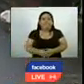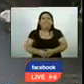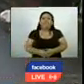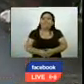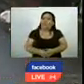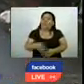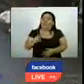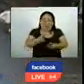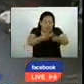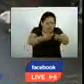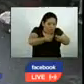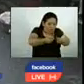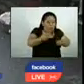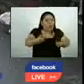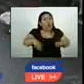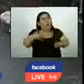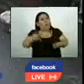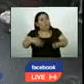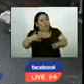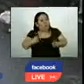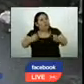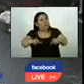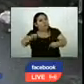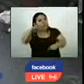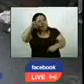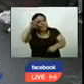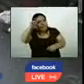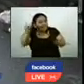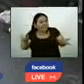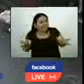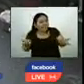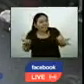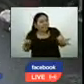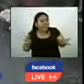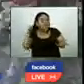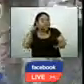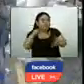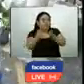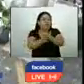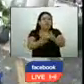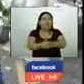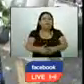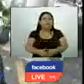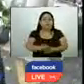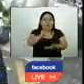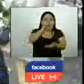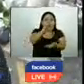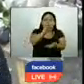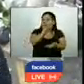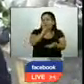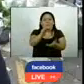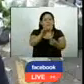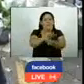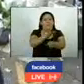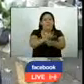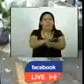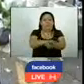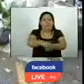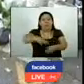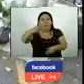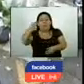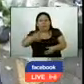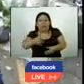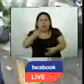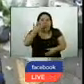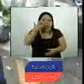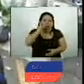tiene que hacer milagros para poder sobrevivir. Esa es la cuestión. Una libra no alcanza, hay que